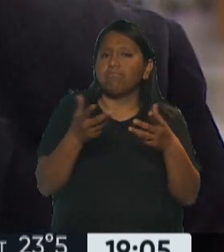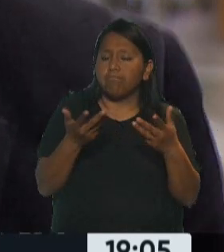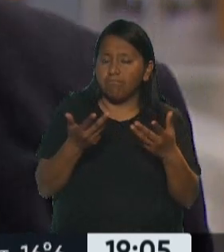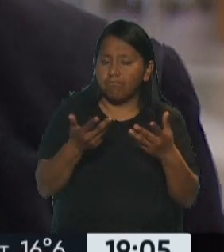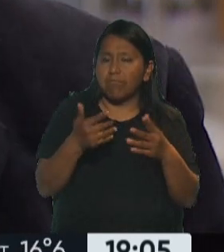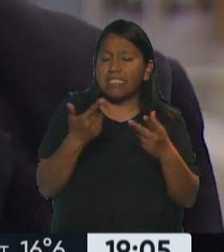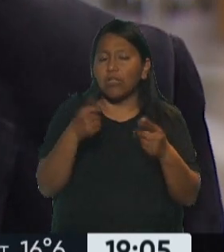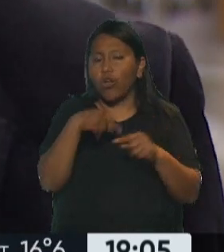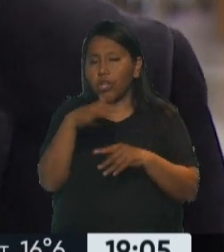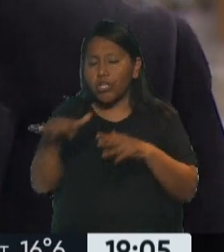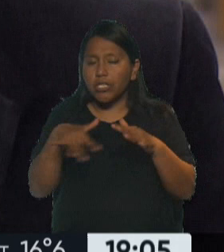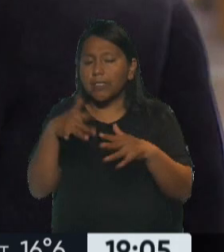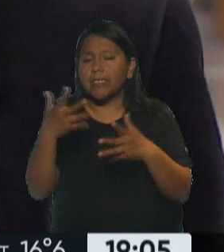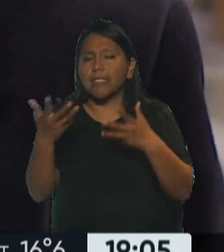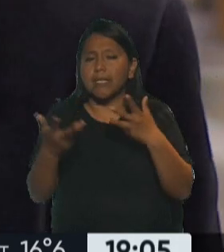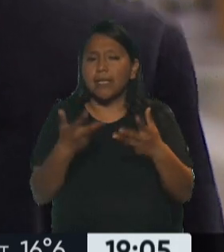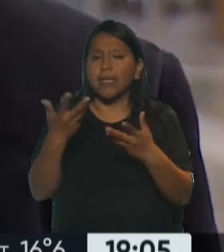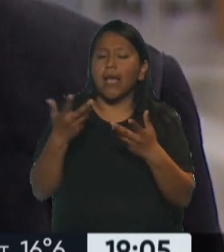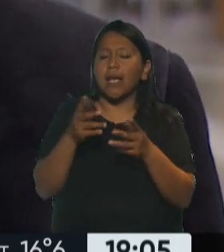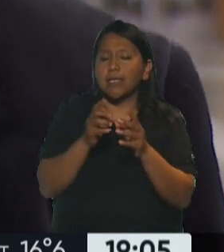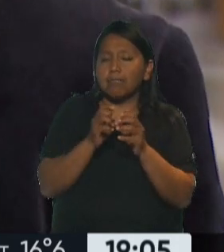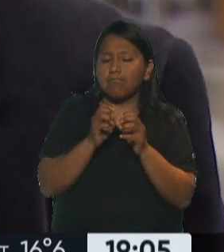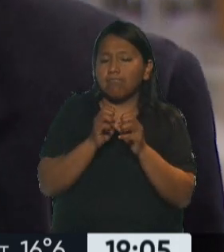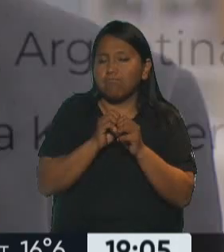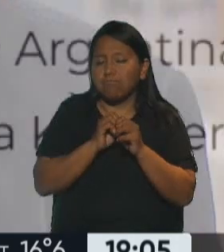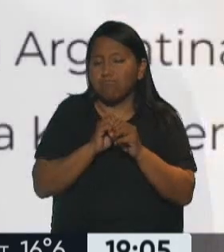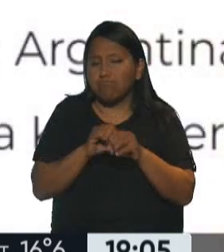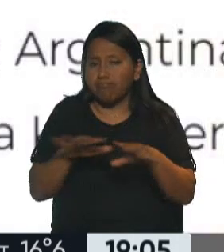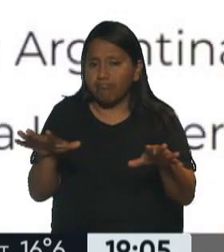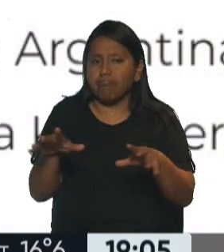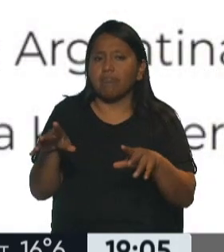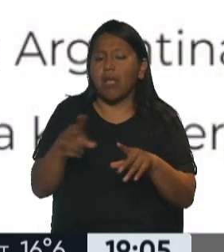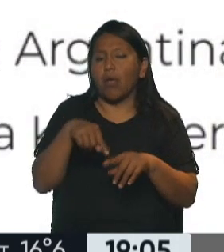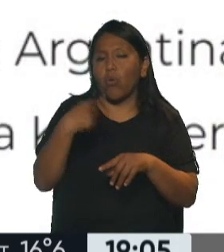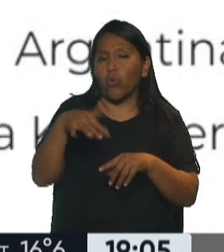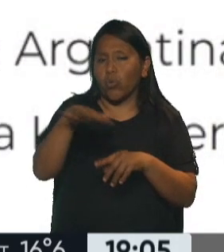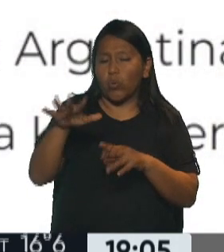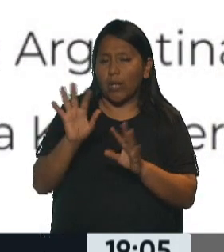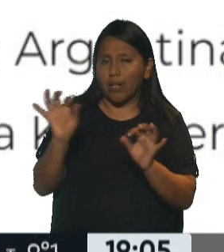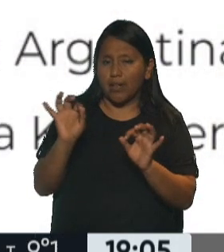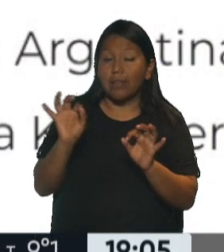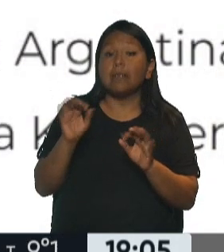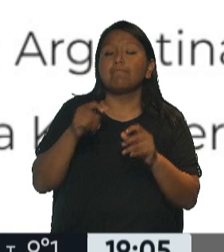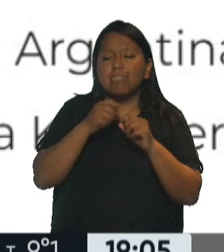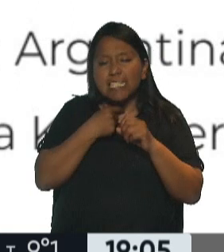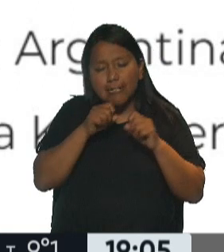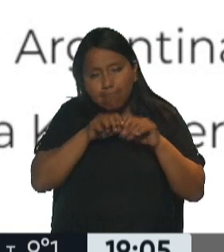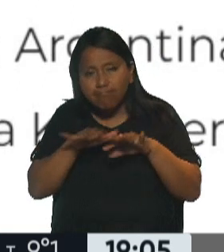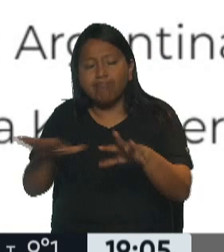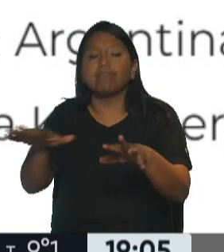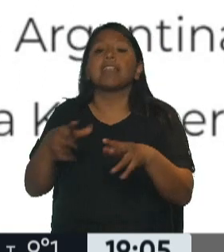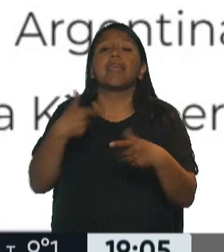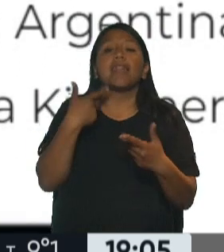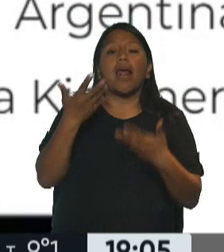en otros terrenos o llegar a, digamos, a intoxicar otros lugares a donde no tenía llegada. Este lenguaje que